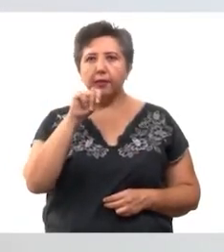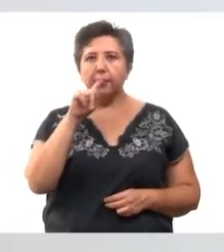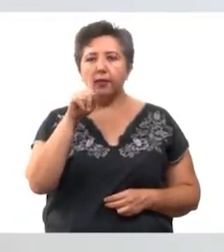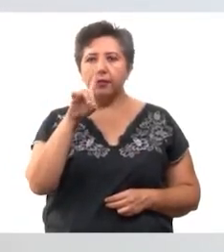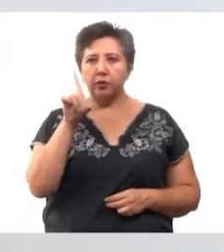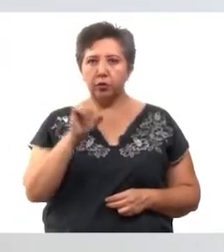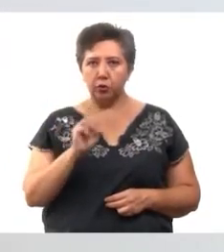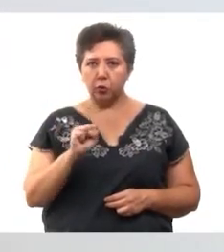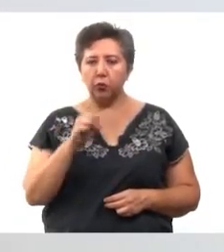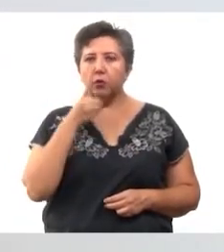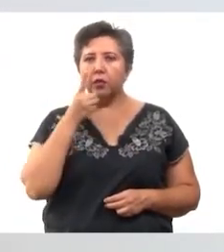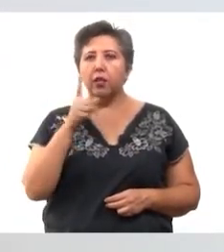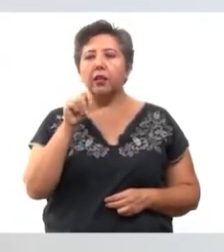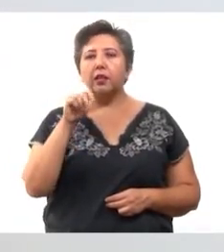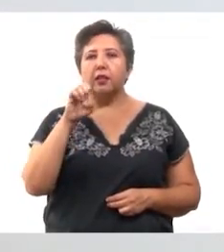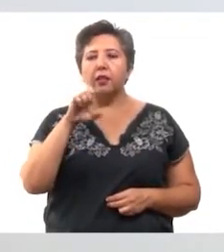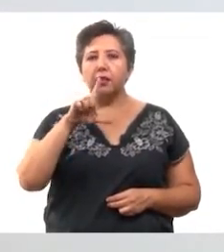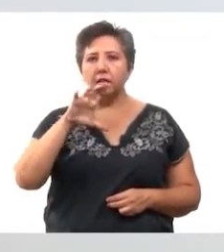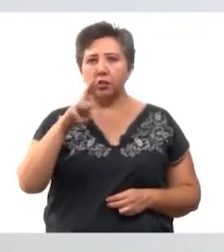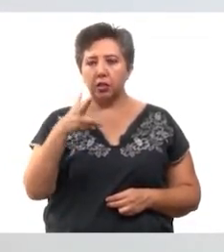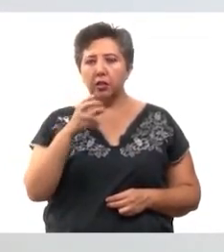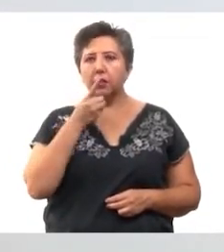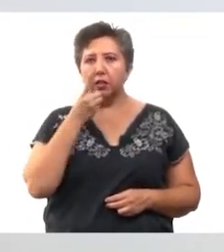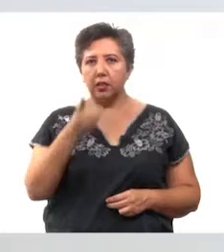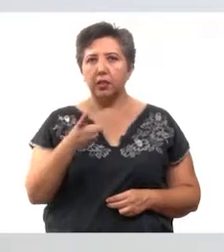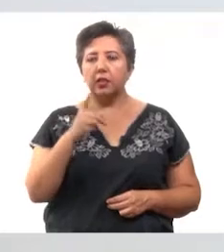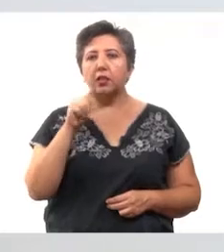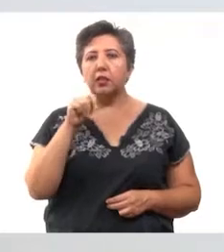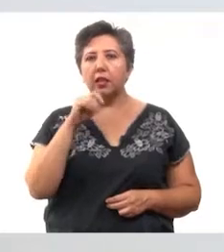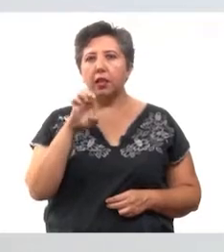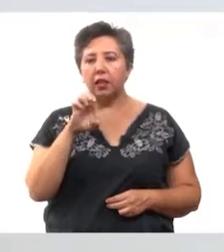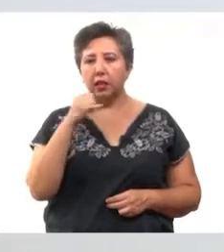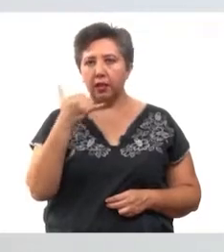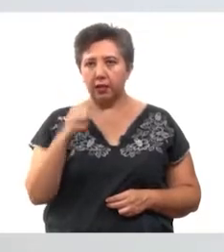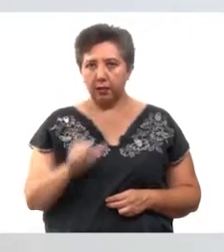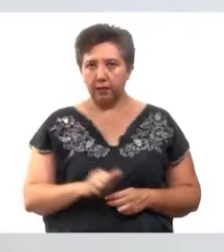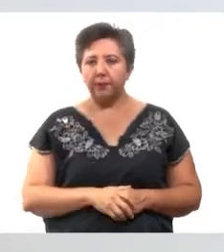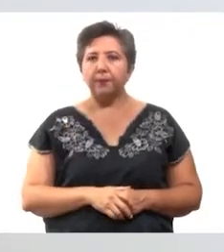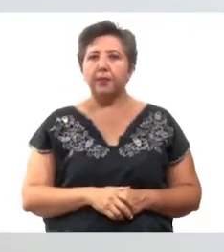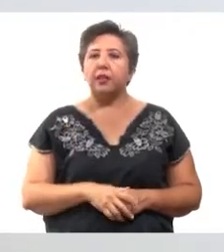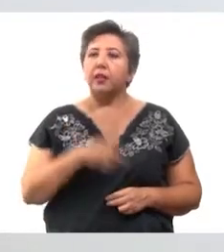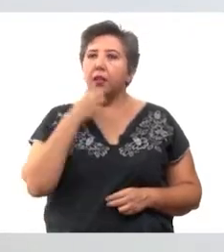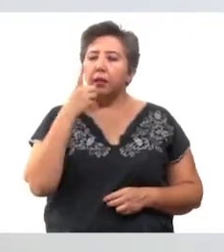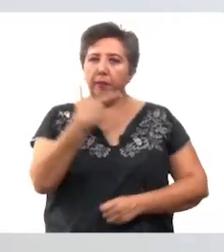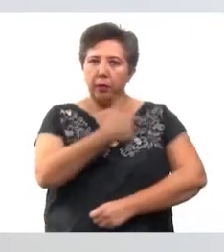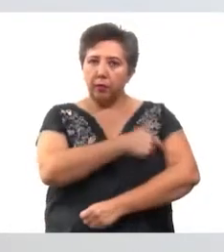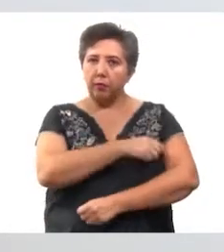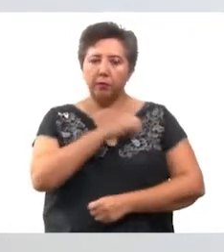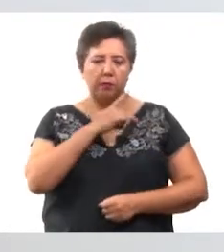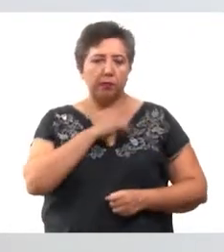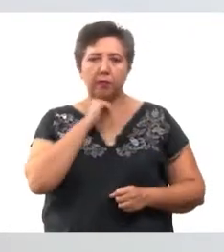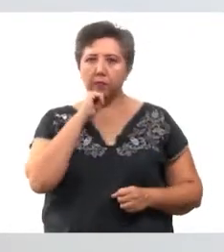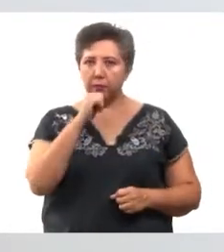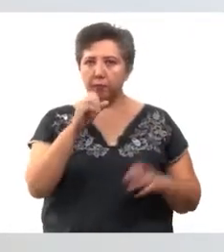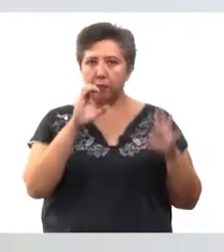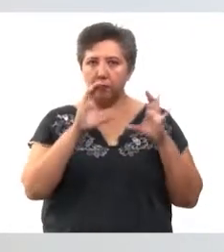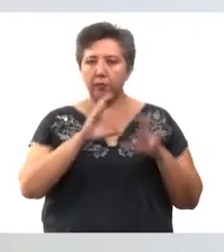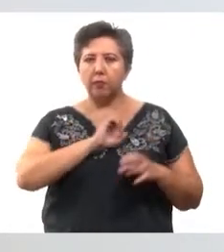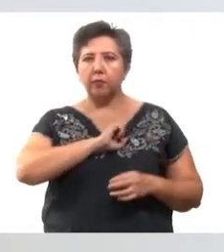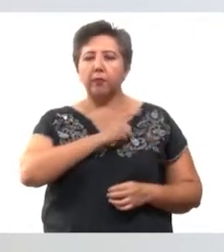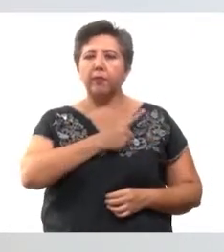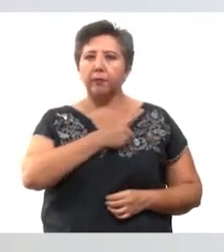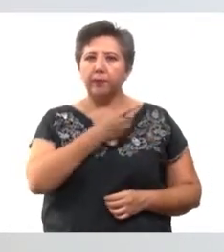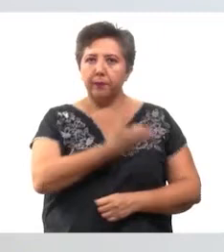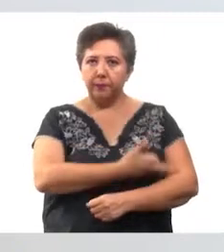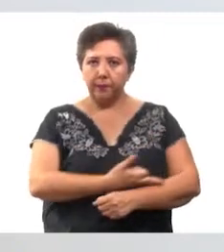Tatsiu, Tecom, Telchac Puerto, Tepacán y Tella. Los invitamos a vacunarse sin temor para proteger nuestra salud